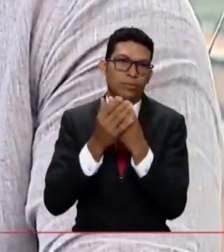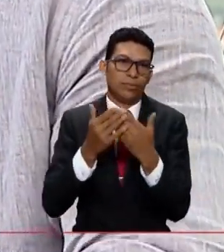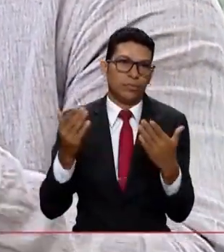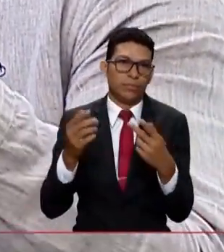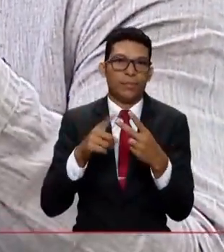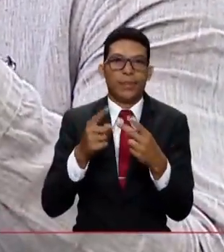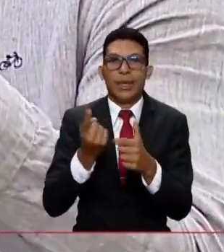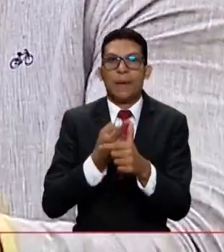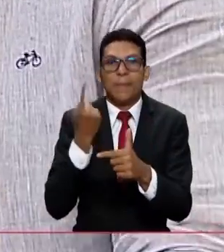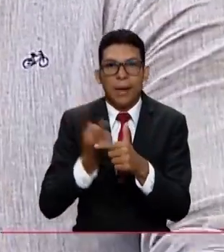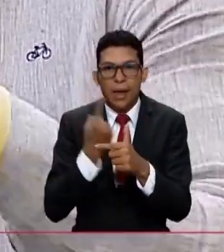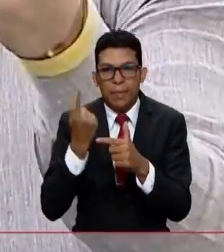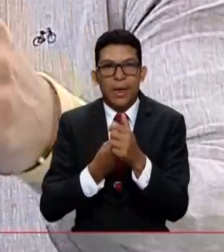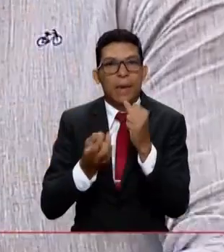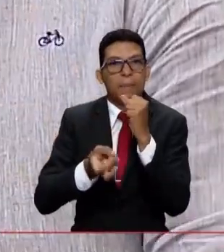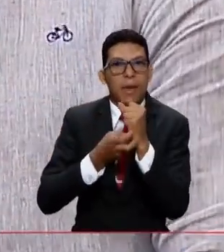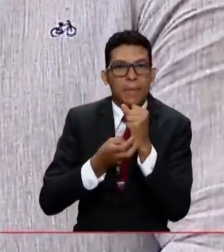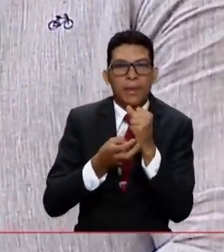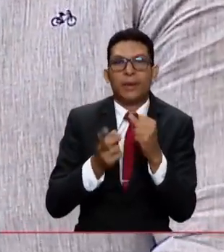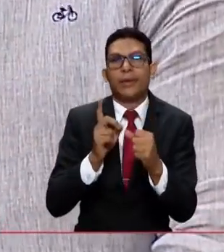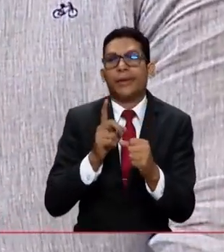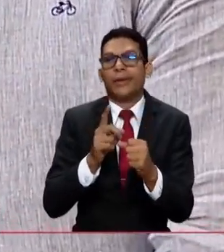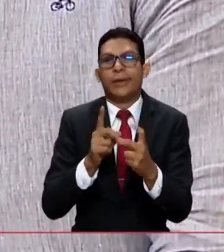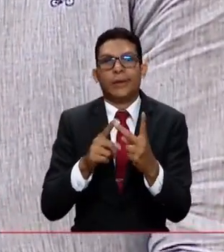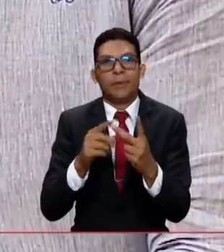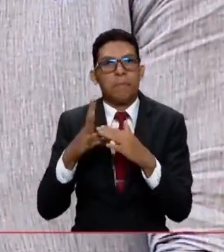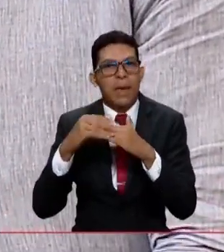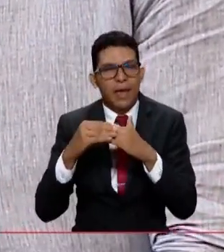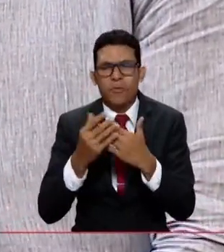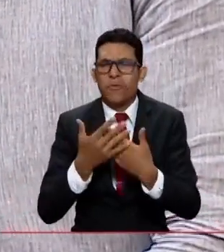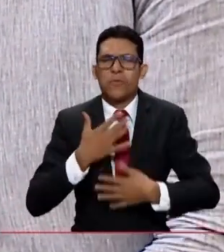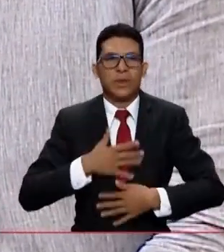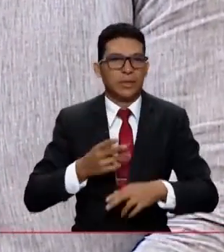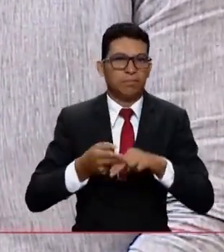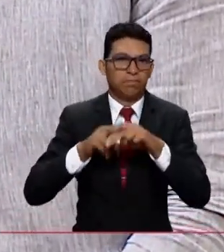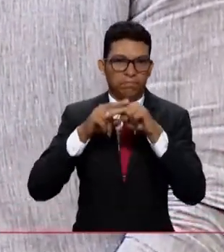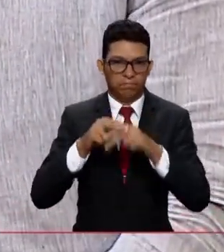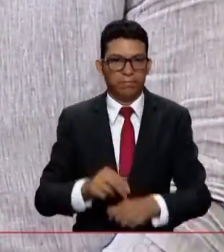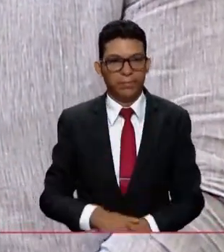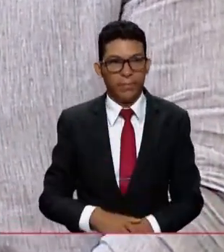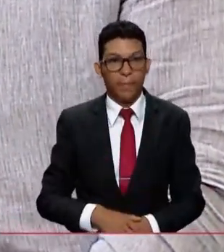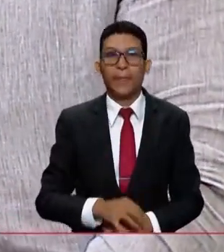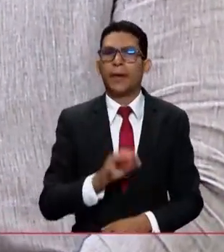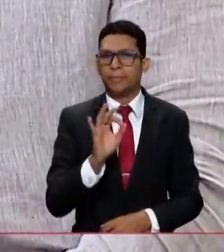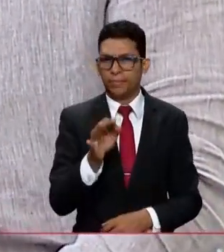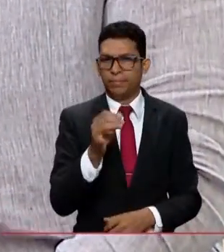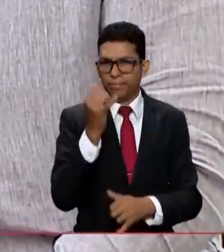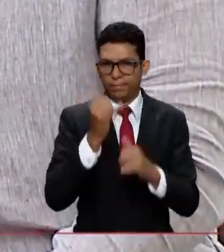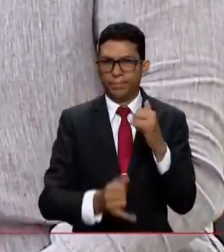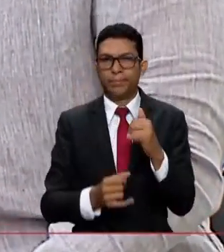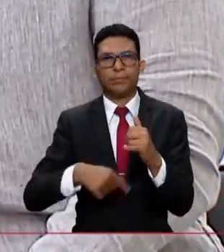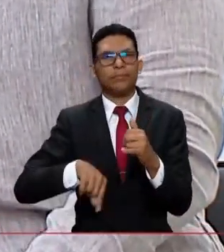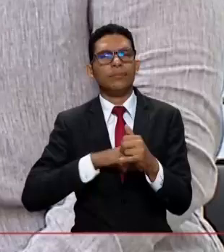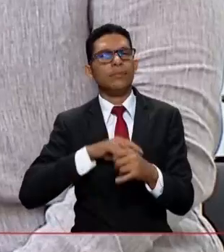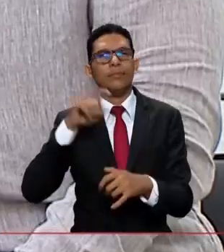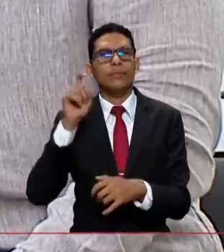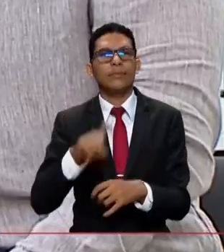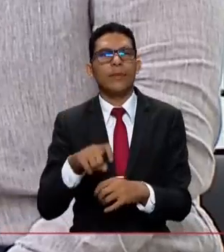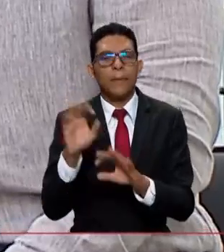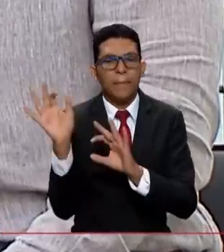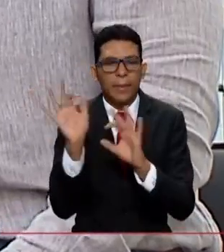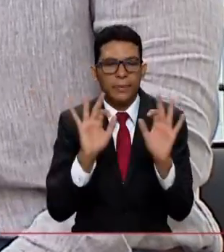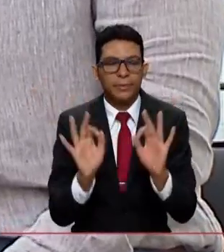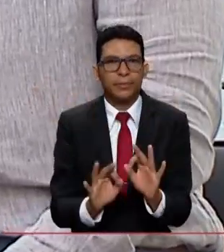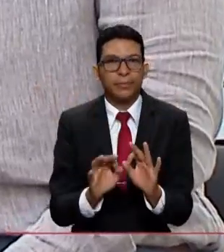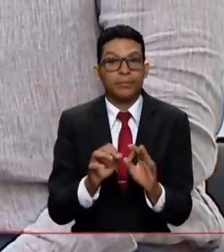de la papa, del pan, de todo lo que compramos día a día. Bueno, Hugo, por último y muy breve, ¿cómo deberíamos entonces nosotros prepararnos